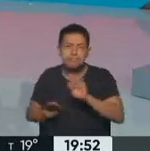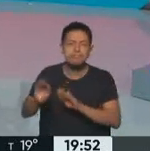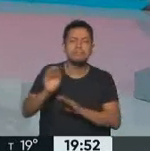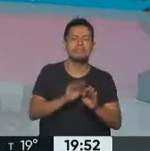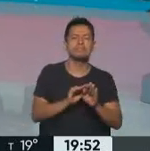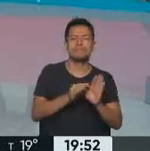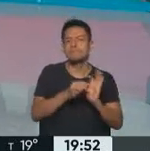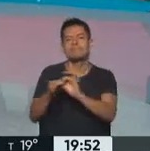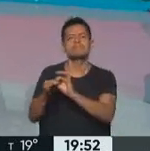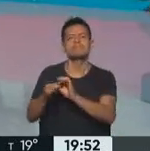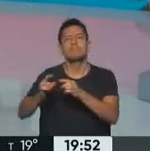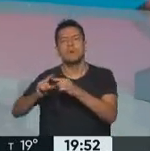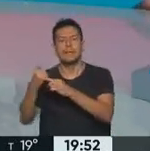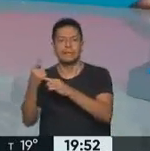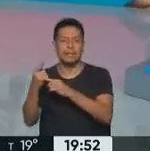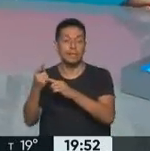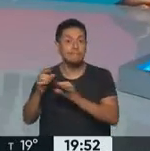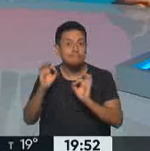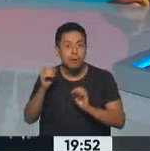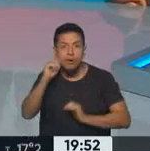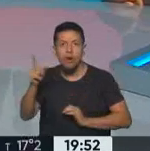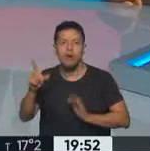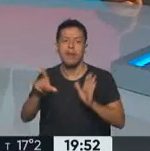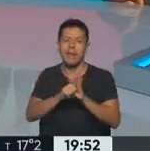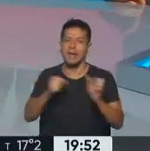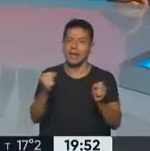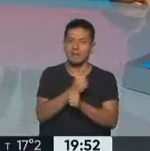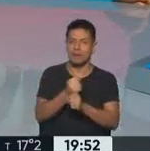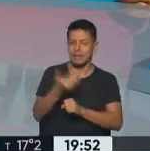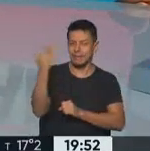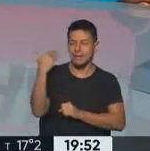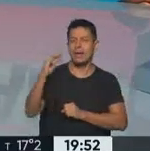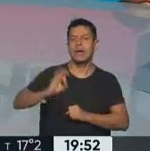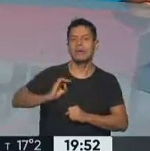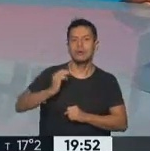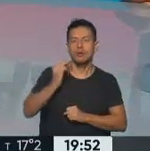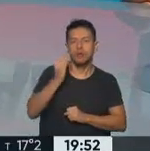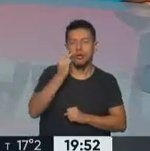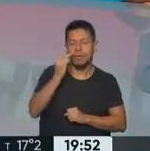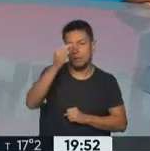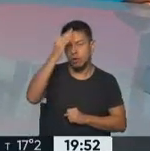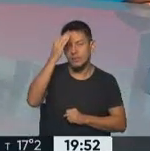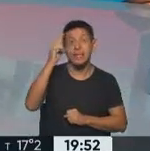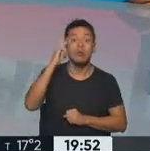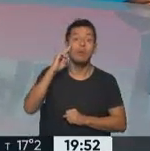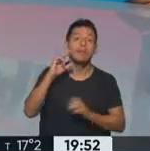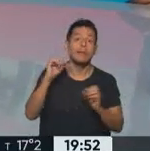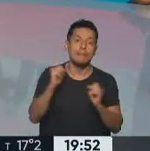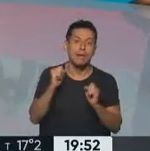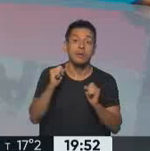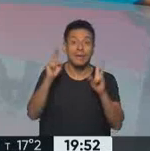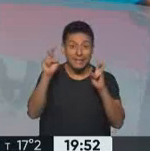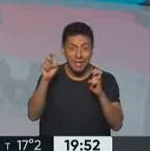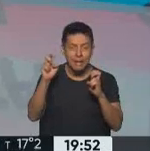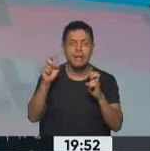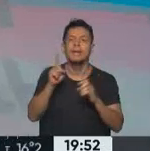en articulación con la política y logró ser sancionada en ese año 2012, un 9 de mayo. A propósito de este tema,